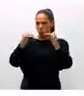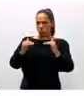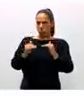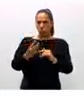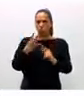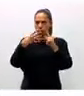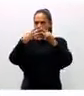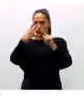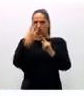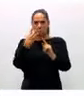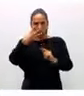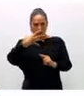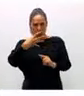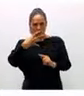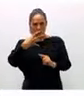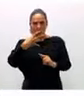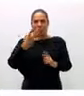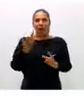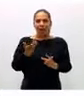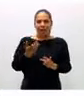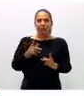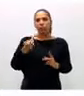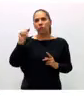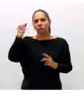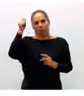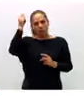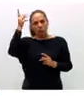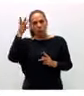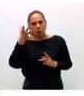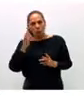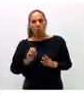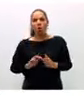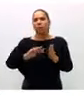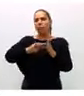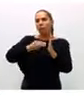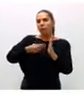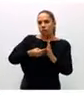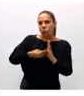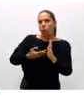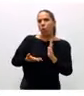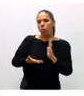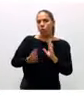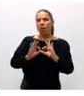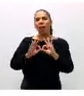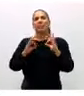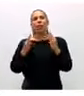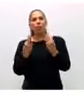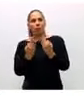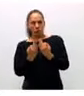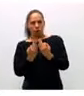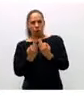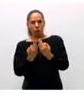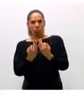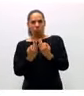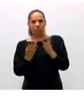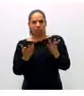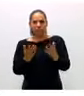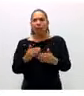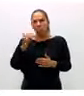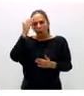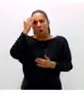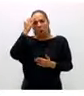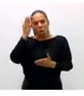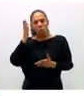conjunto de elementos teóricos, conceptuales, metodológicos, con los que estamos más o menos